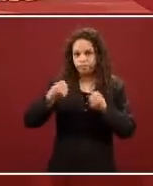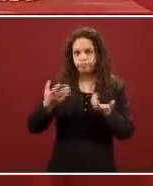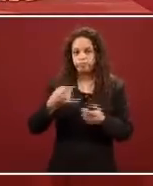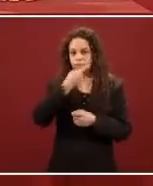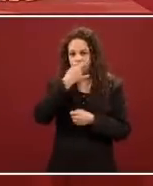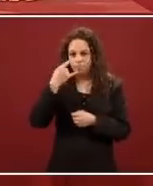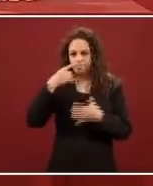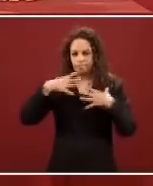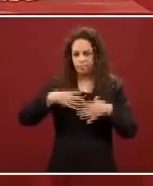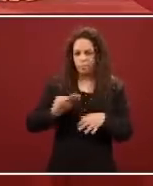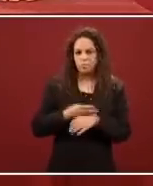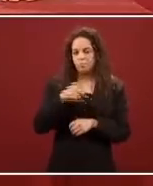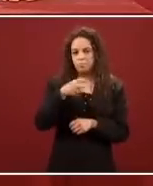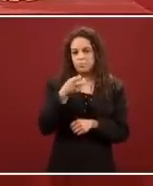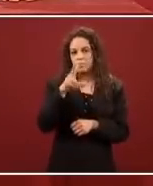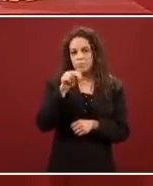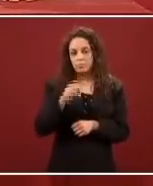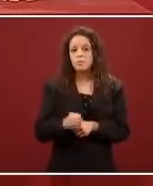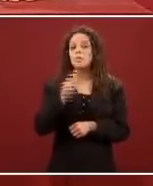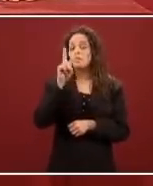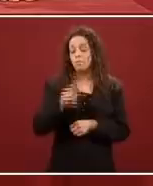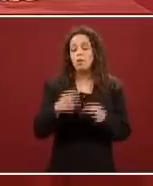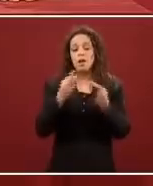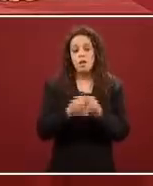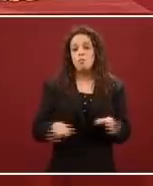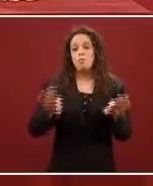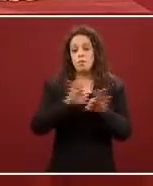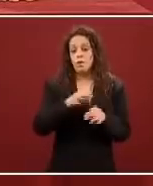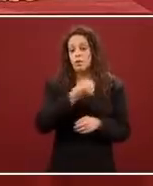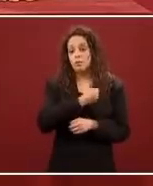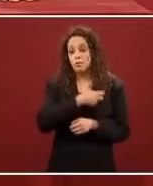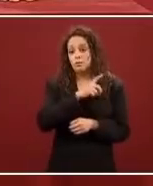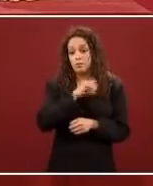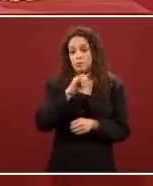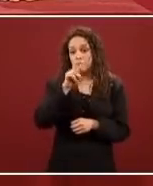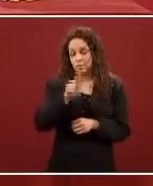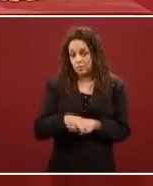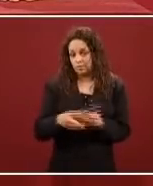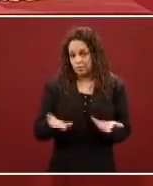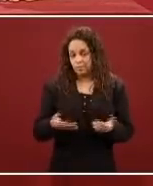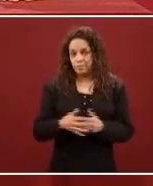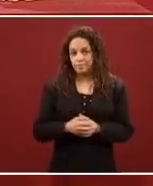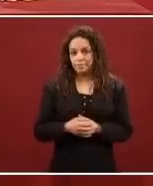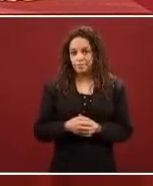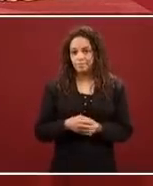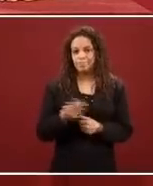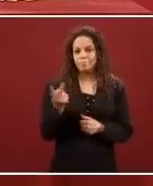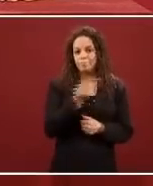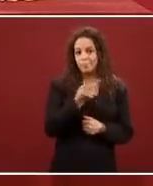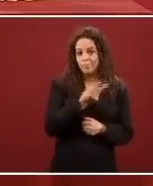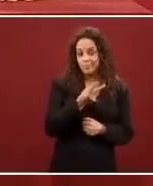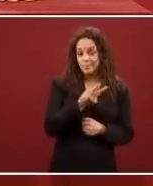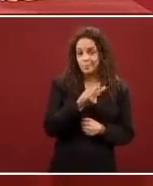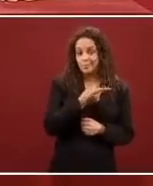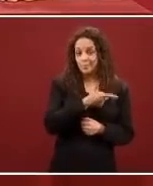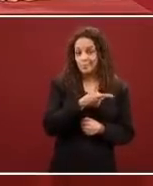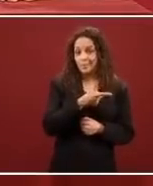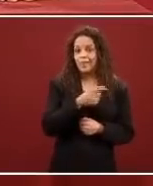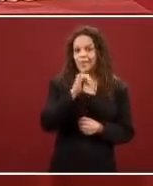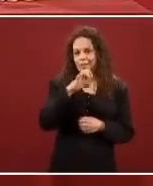es lo más importante. No es porque ellos no sean importantes, pero promoción de la salud es lo mejor que